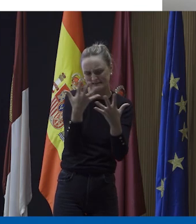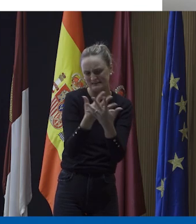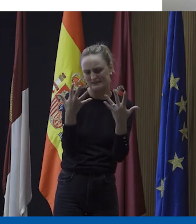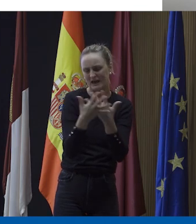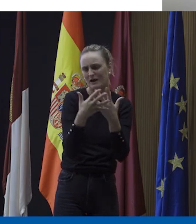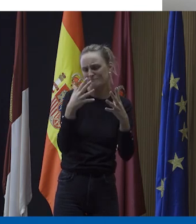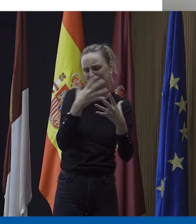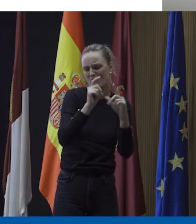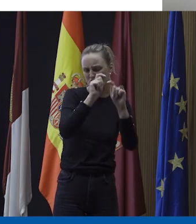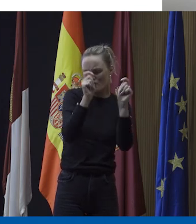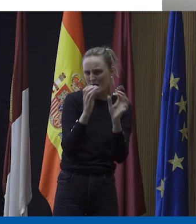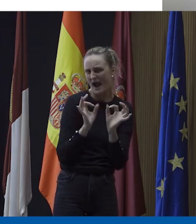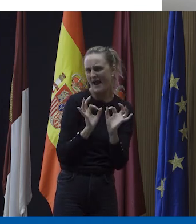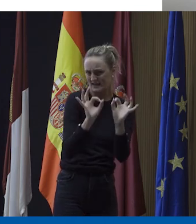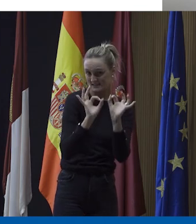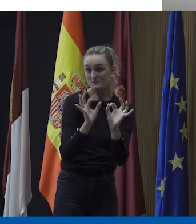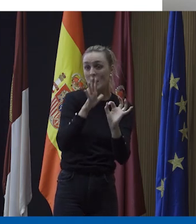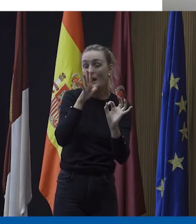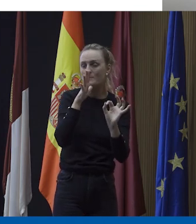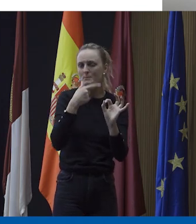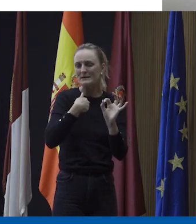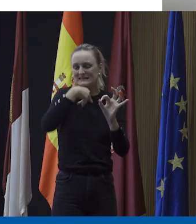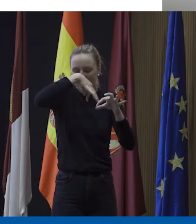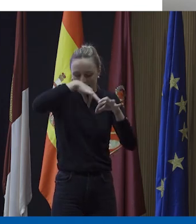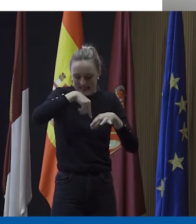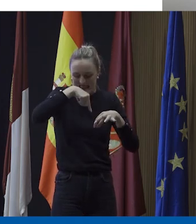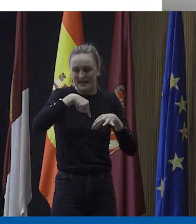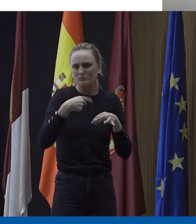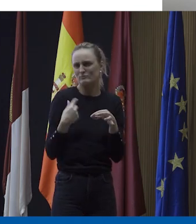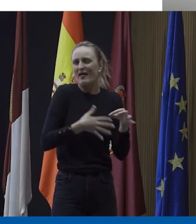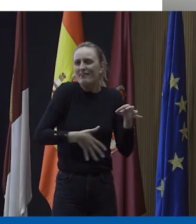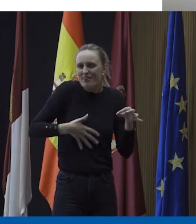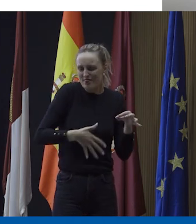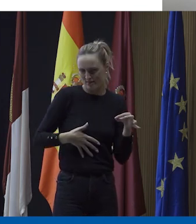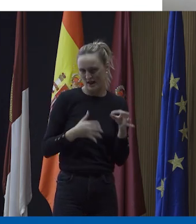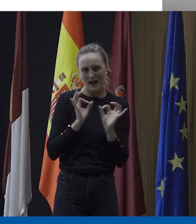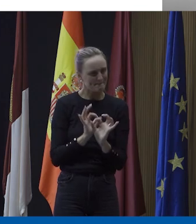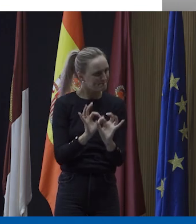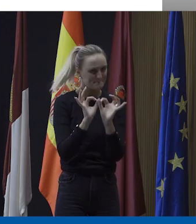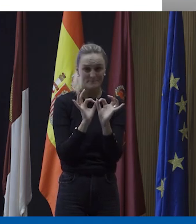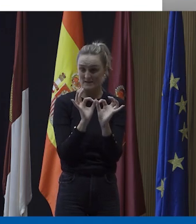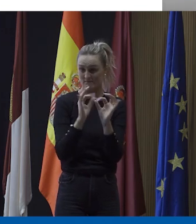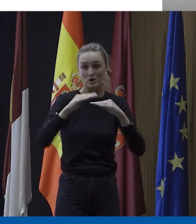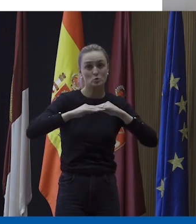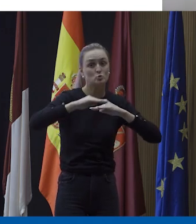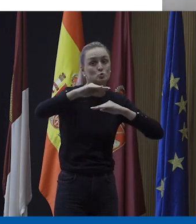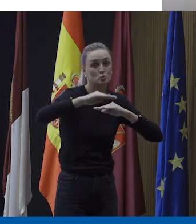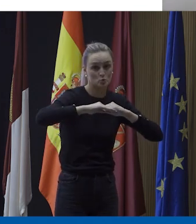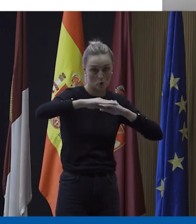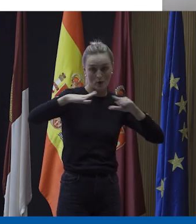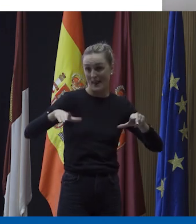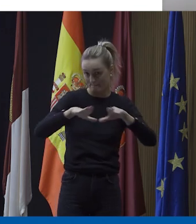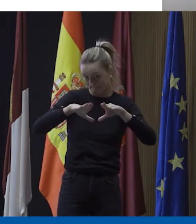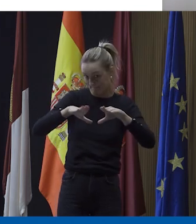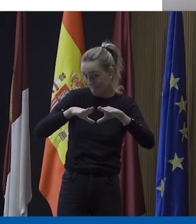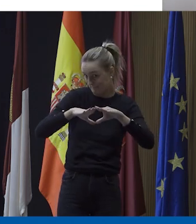especial, porque están situados en un lugar muy específico que es el suelo de la pelvis y